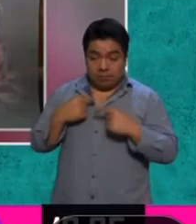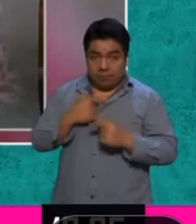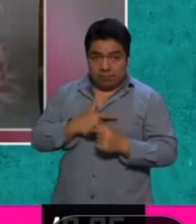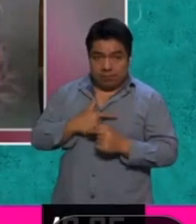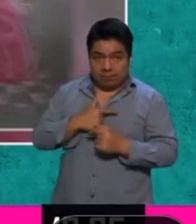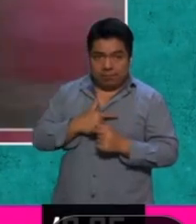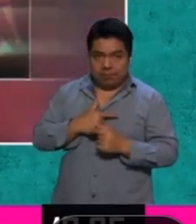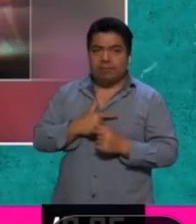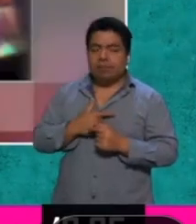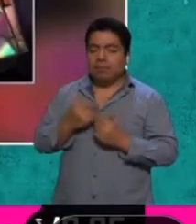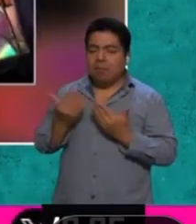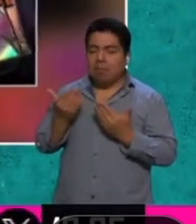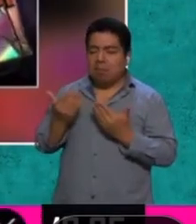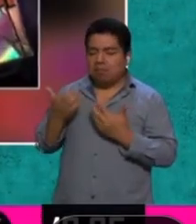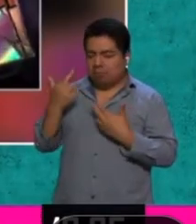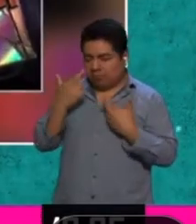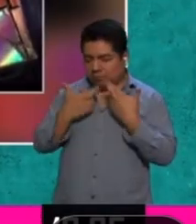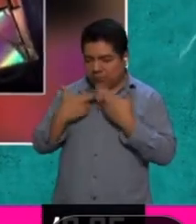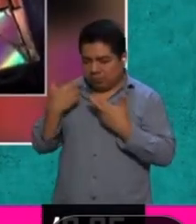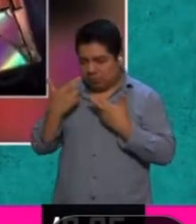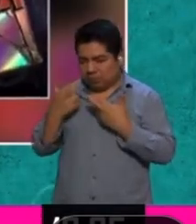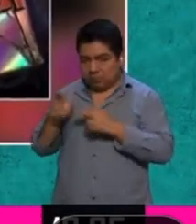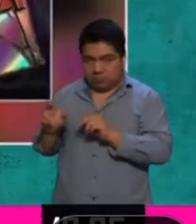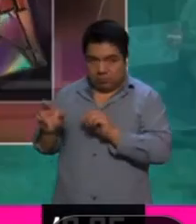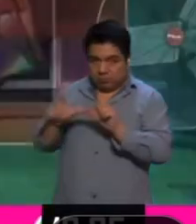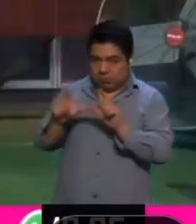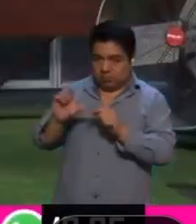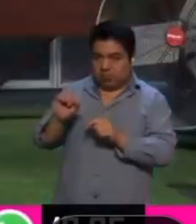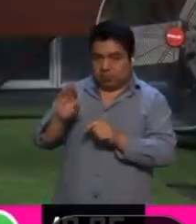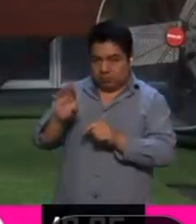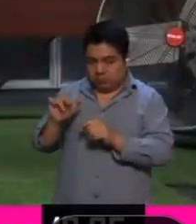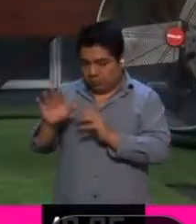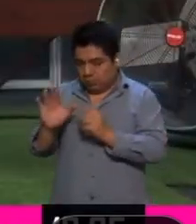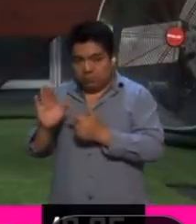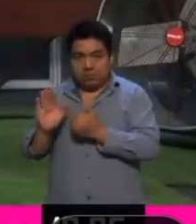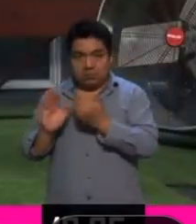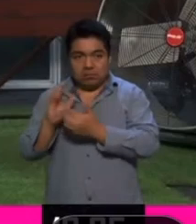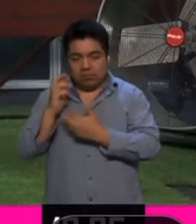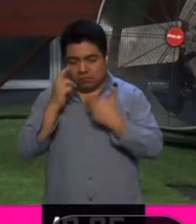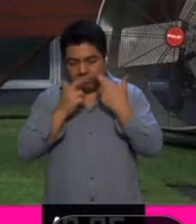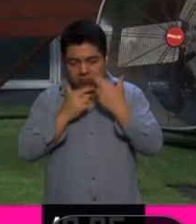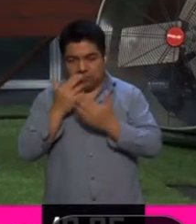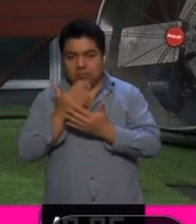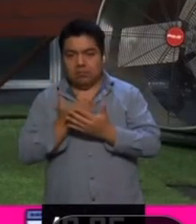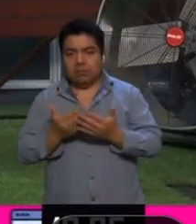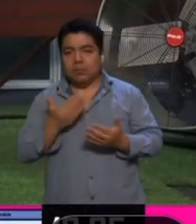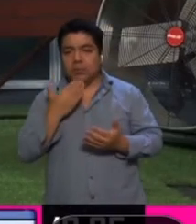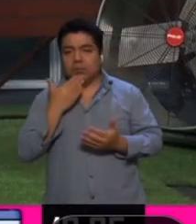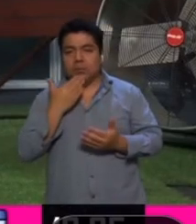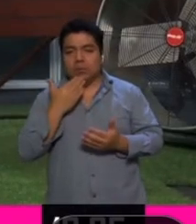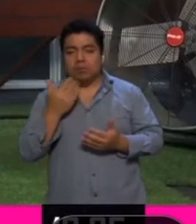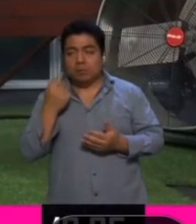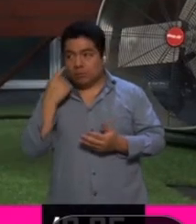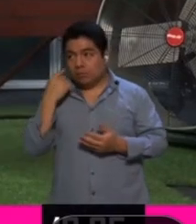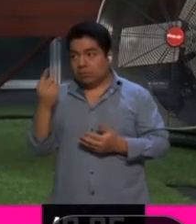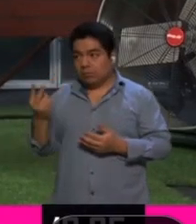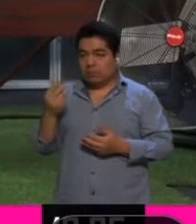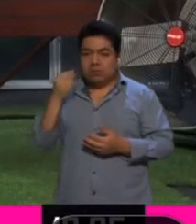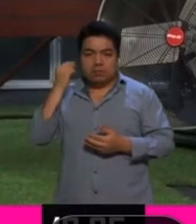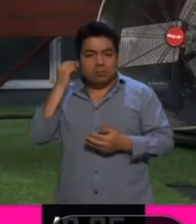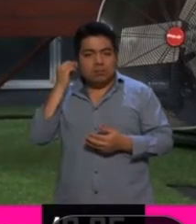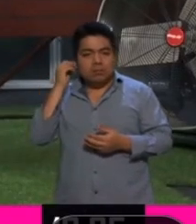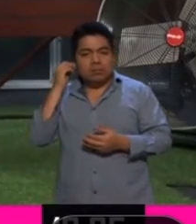tú examinas o analizas una obra y hablan sobre ella. Ajá. Sí, mire qué belleza, eso lo va a querer la ese, la yo quiero ese